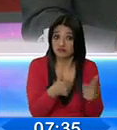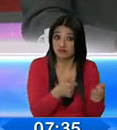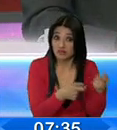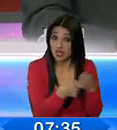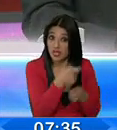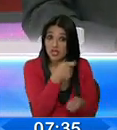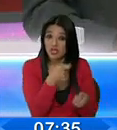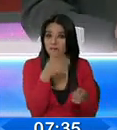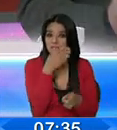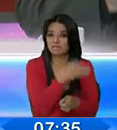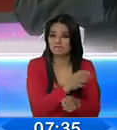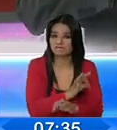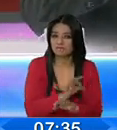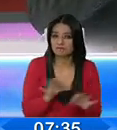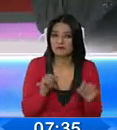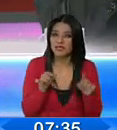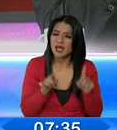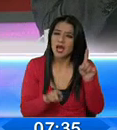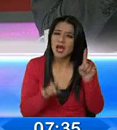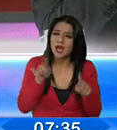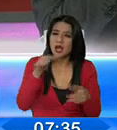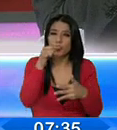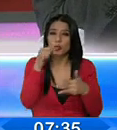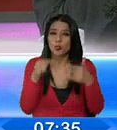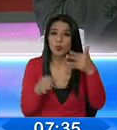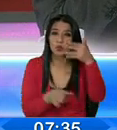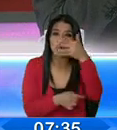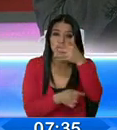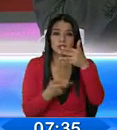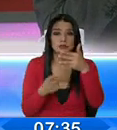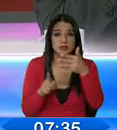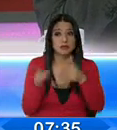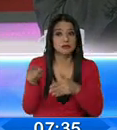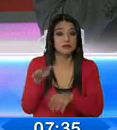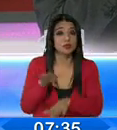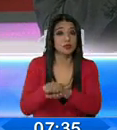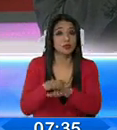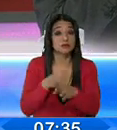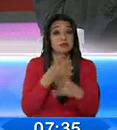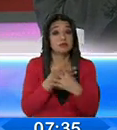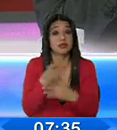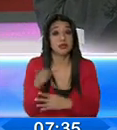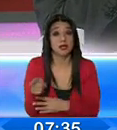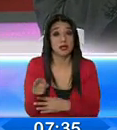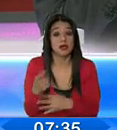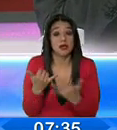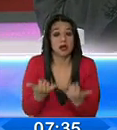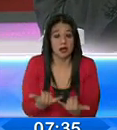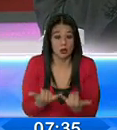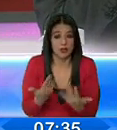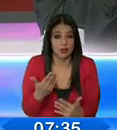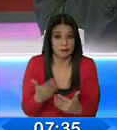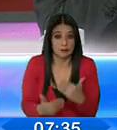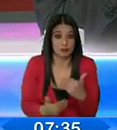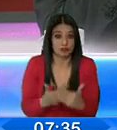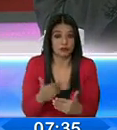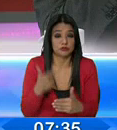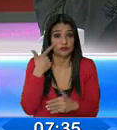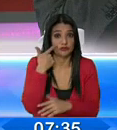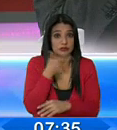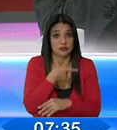hacerlo. Estas son las razones por las cuales hemos enviado un indicio de responsabilidad penal que en este momento está siendo indagado por la